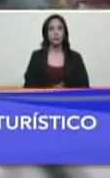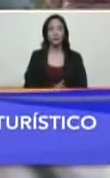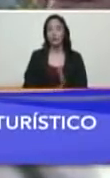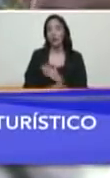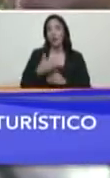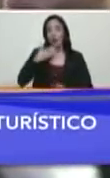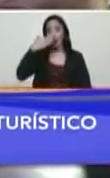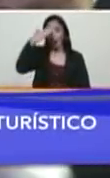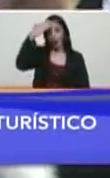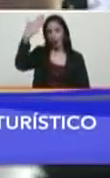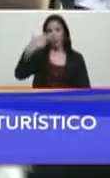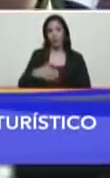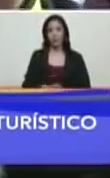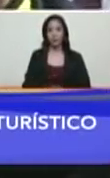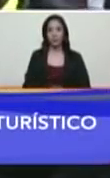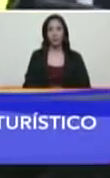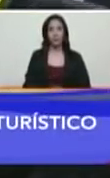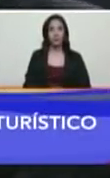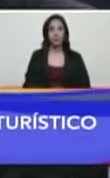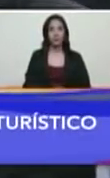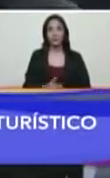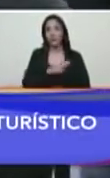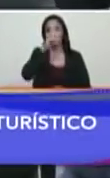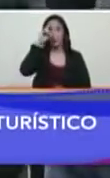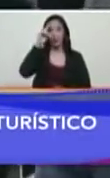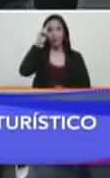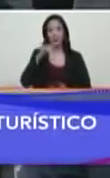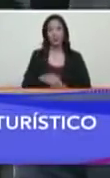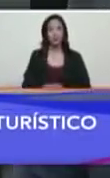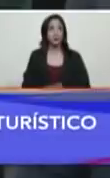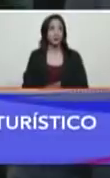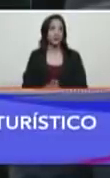árabe, persa.